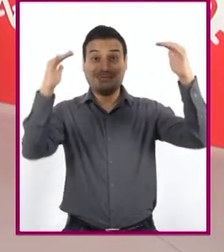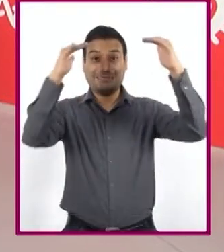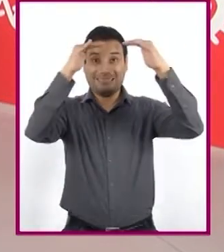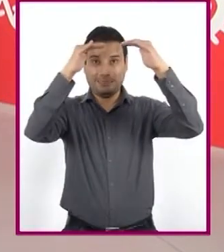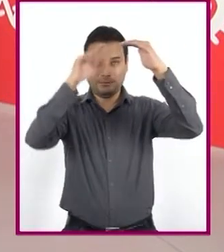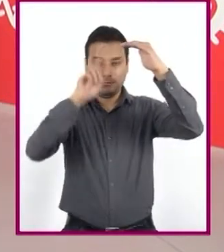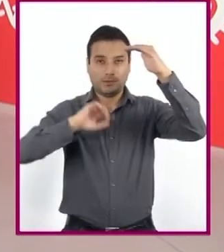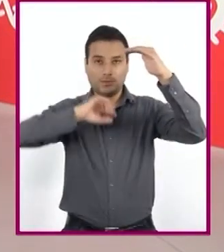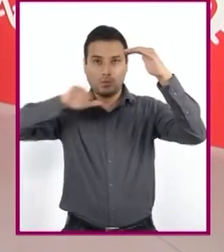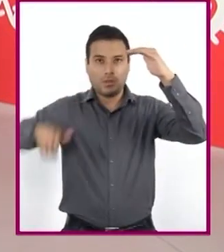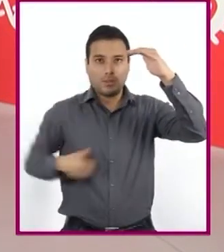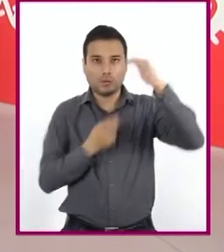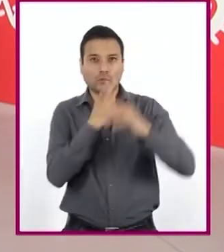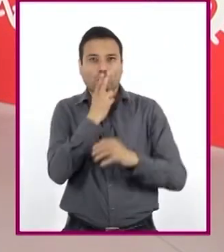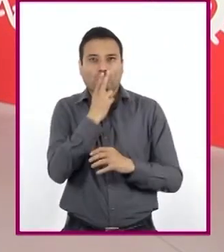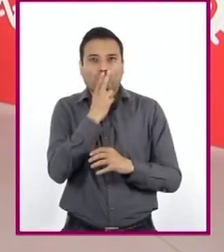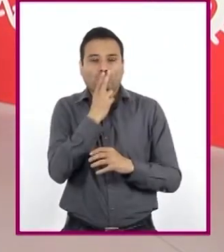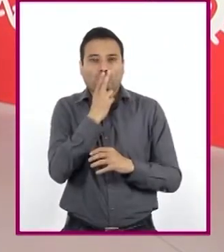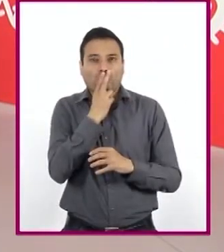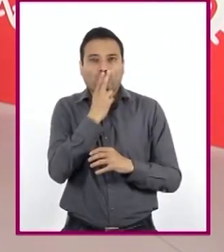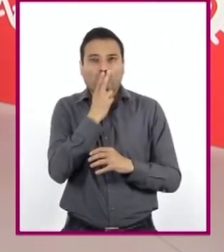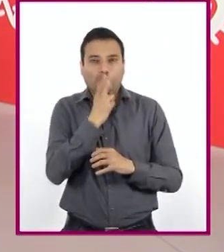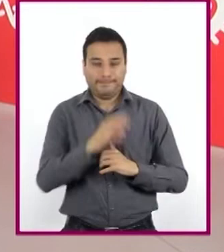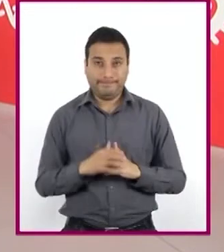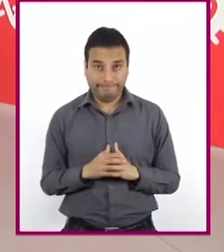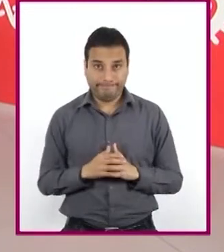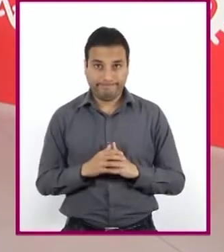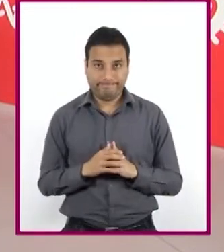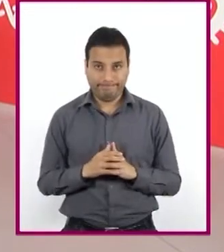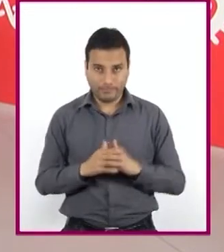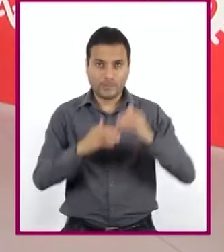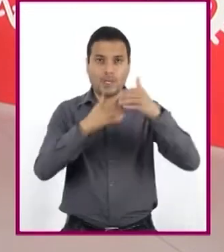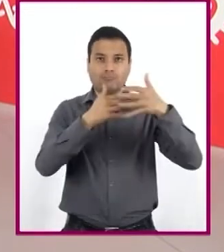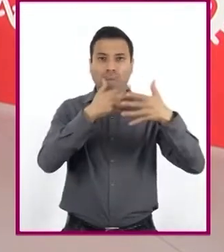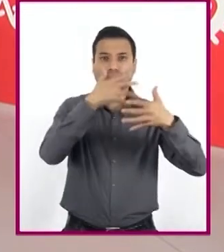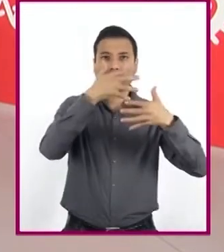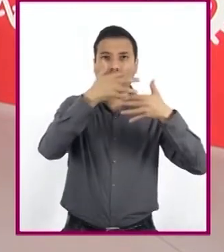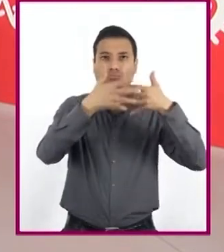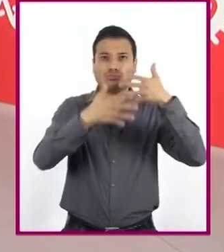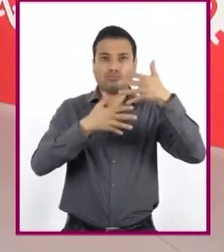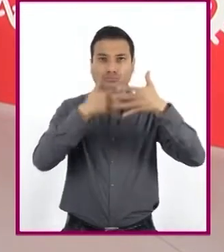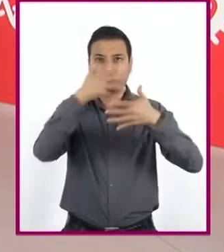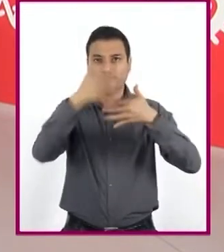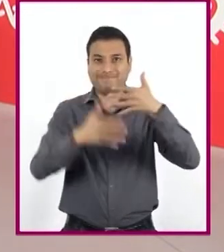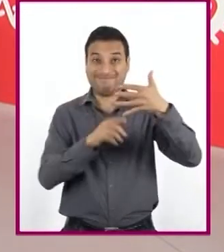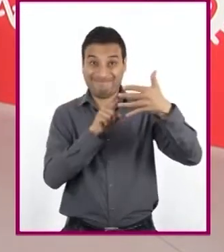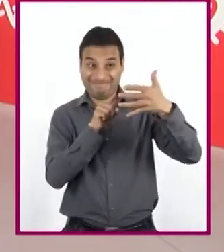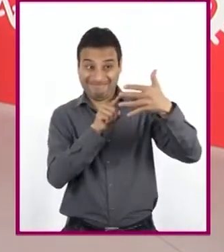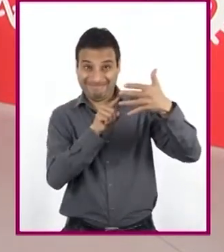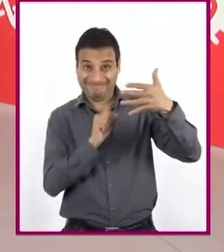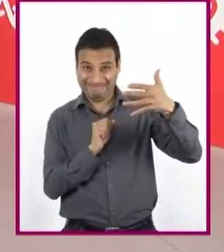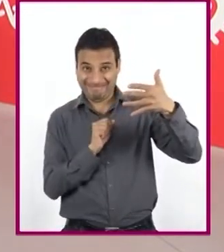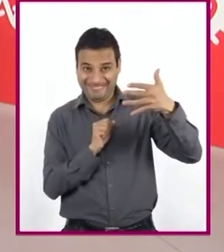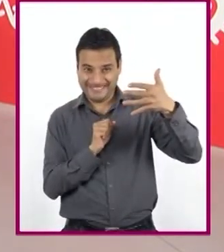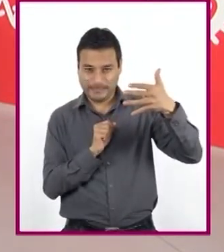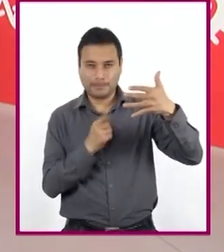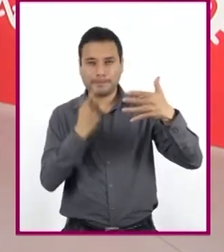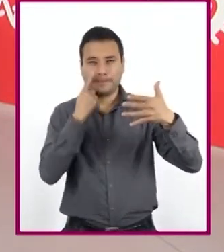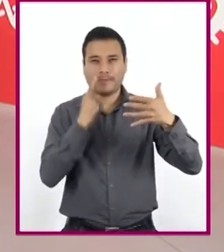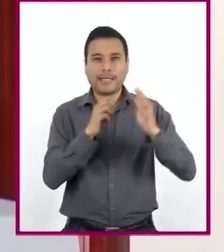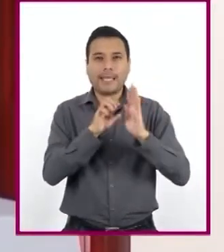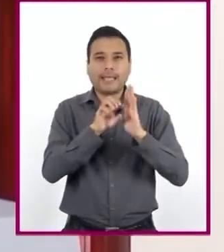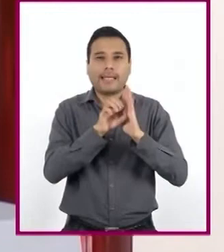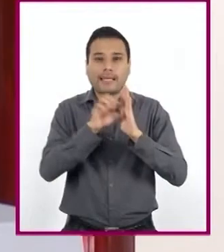que salga del planeta. Para representar a la atmósfera que atrapa el vapor de agua, vamos a poner